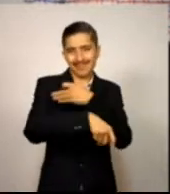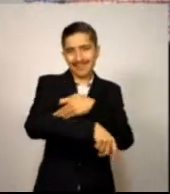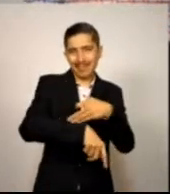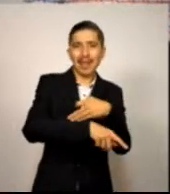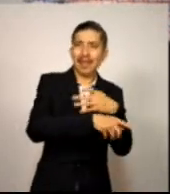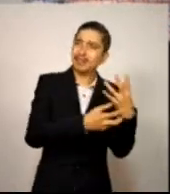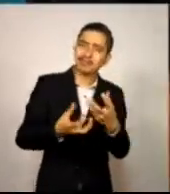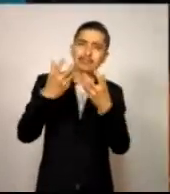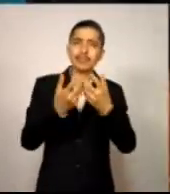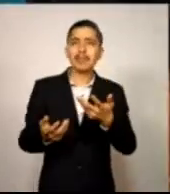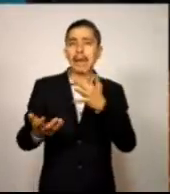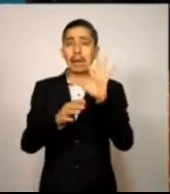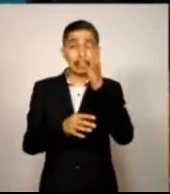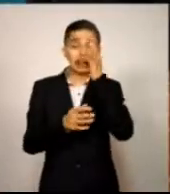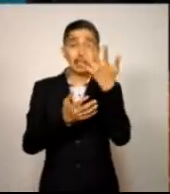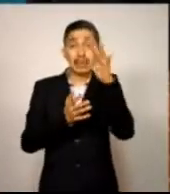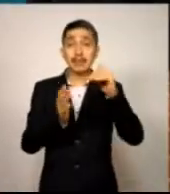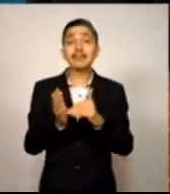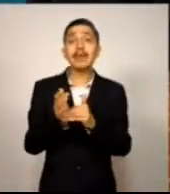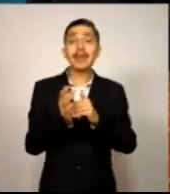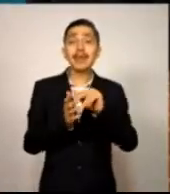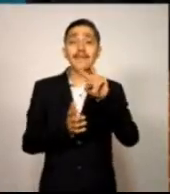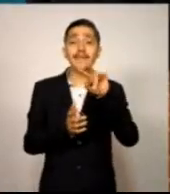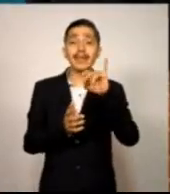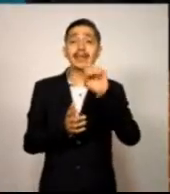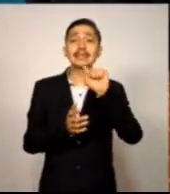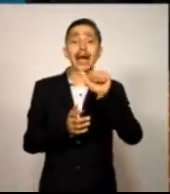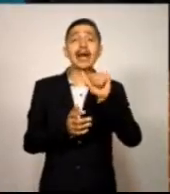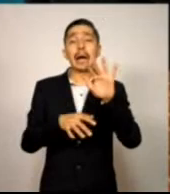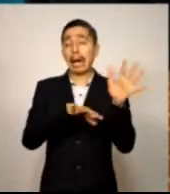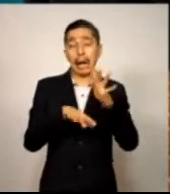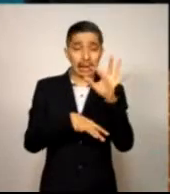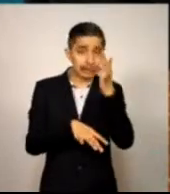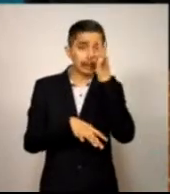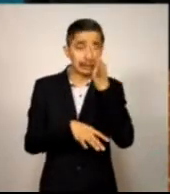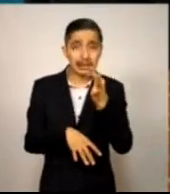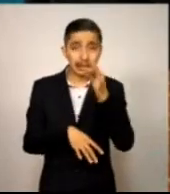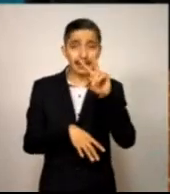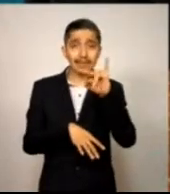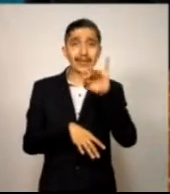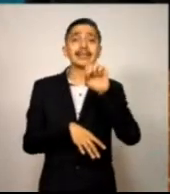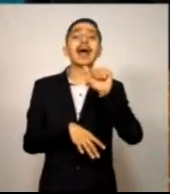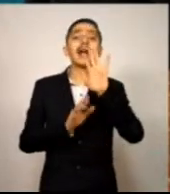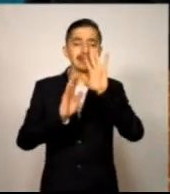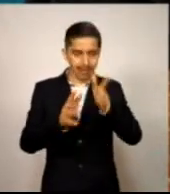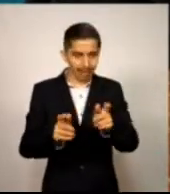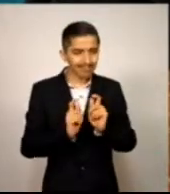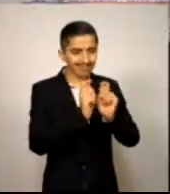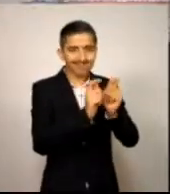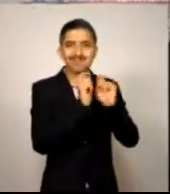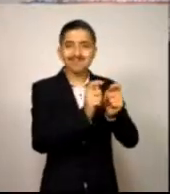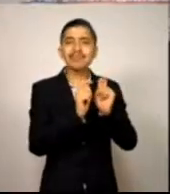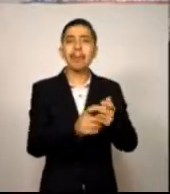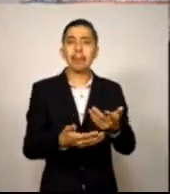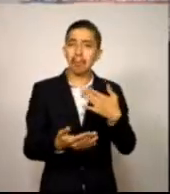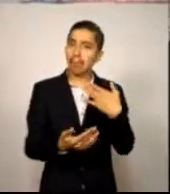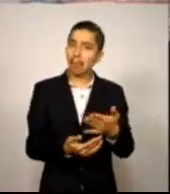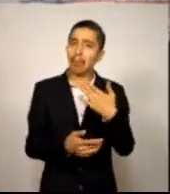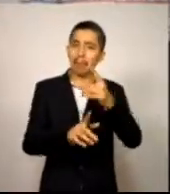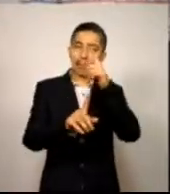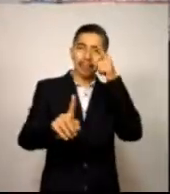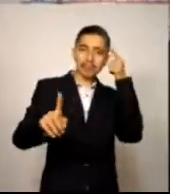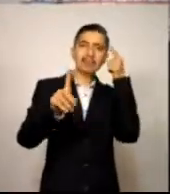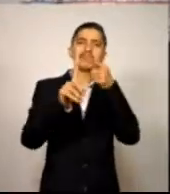casi las 10 mil visas han sido o casi diez mil visas han sido entregadas una meta